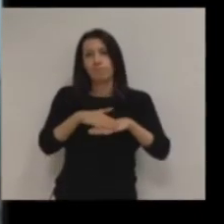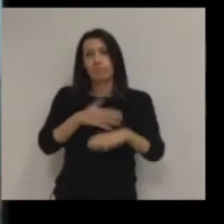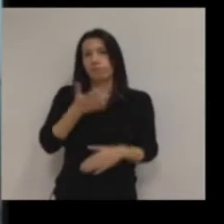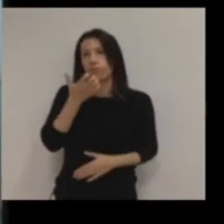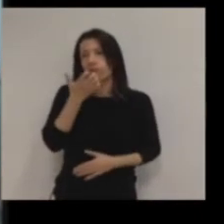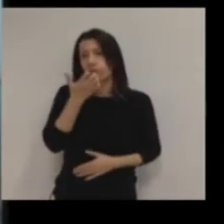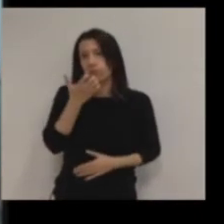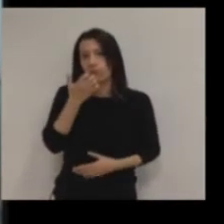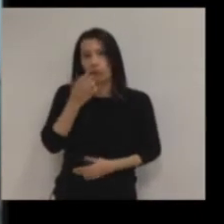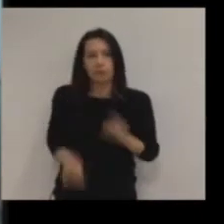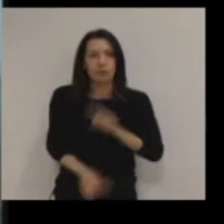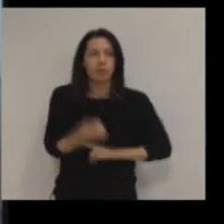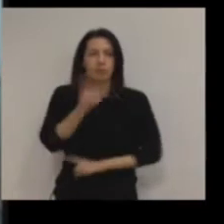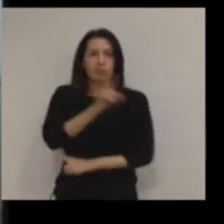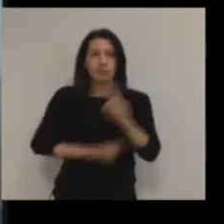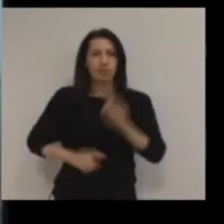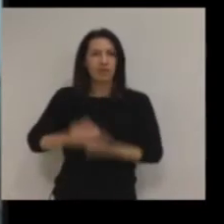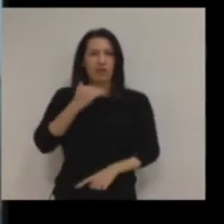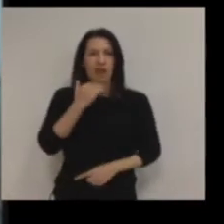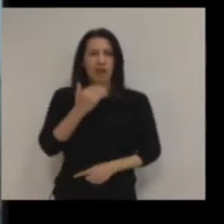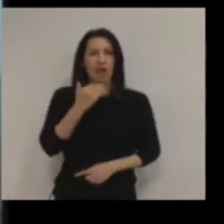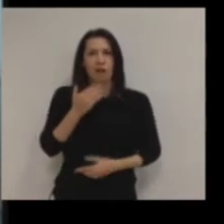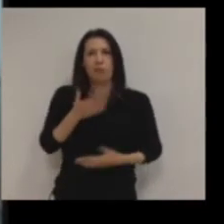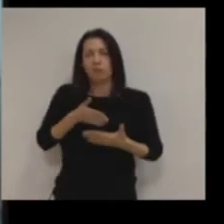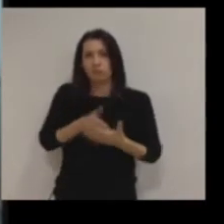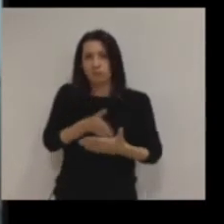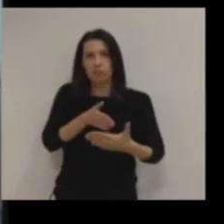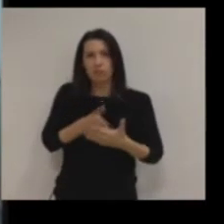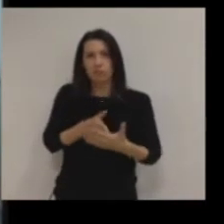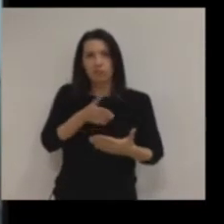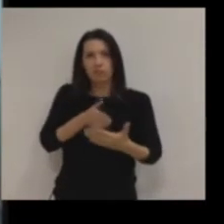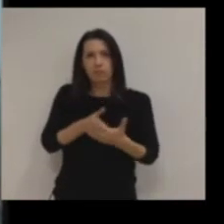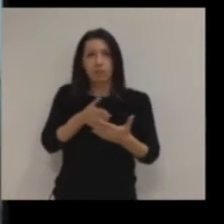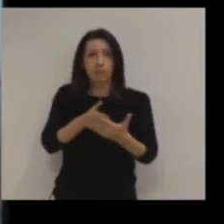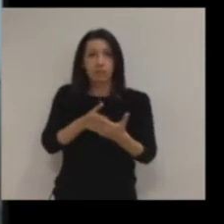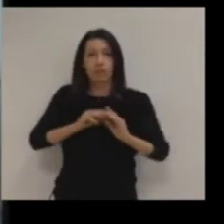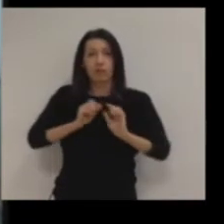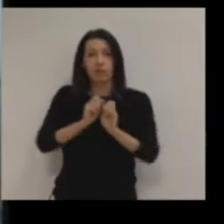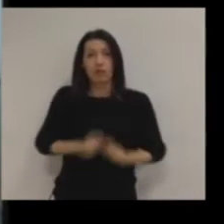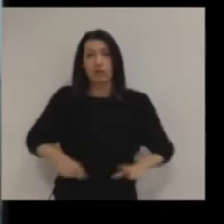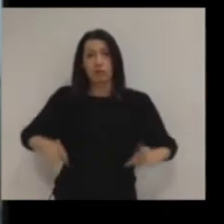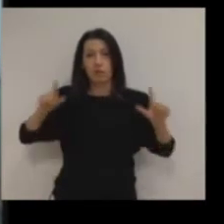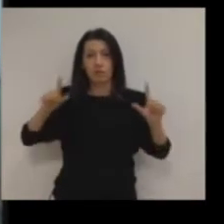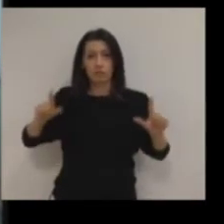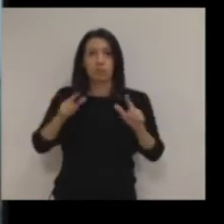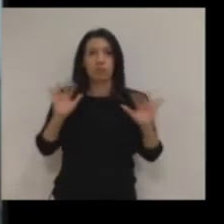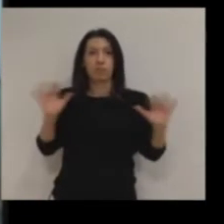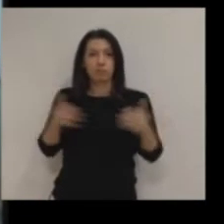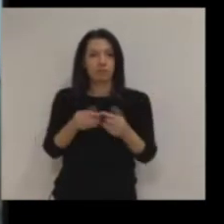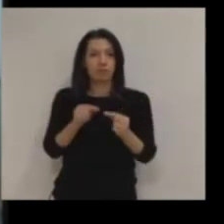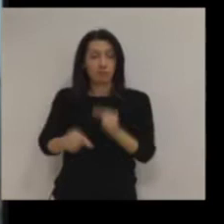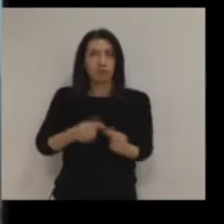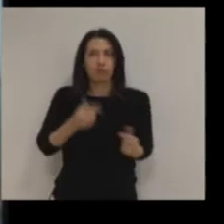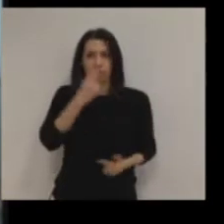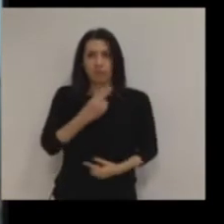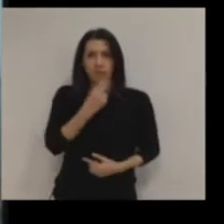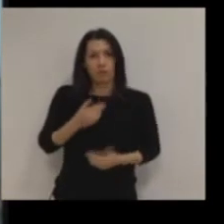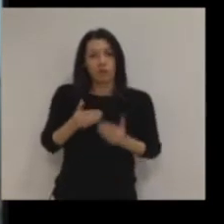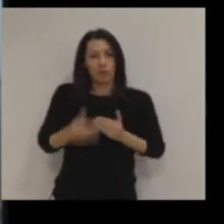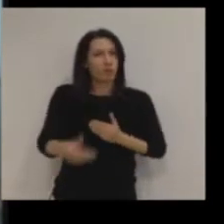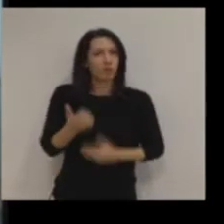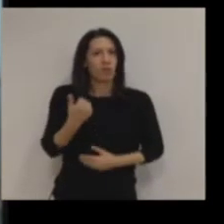que haya algún problema de accesibilidad con el reproductor de streaming, que yo me comprometo que en el próximo